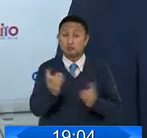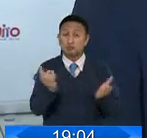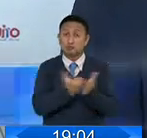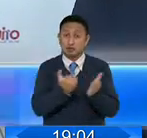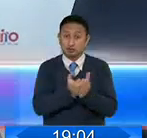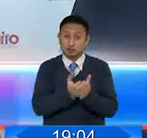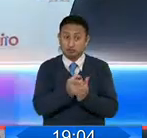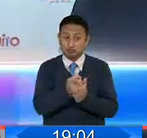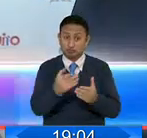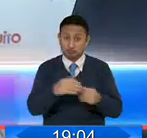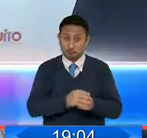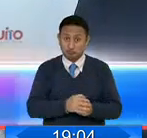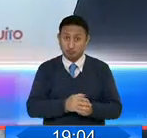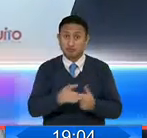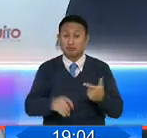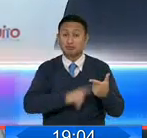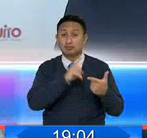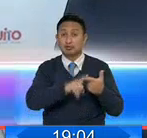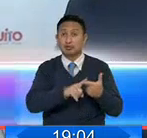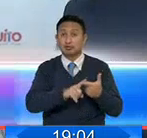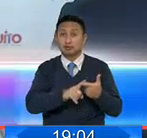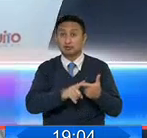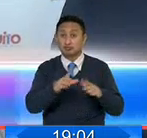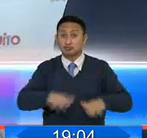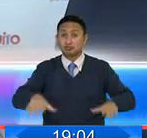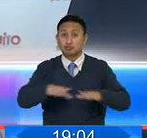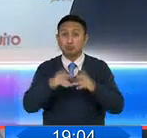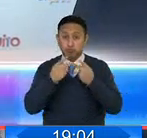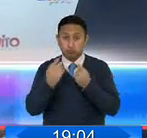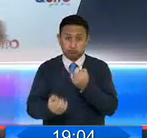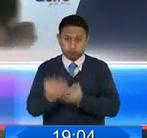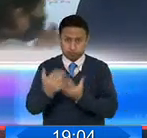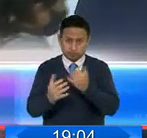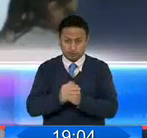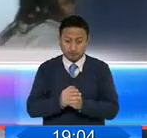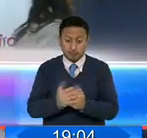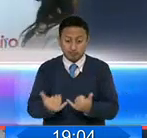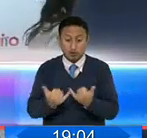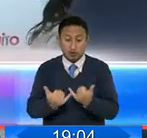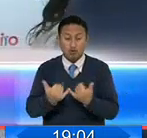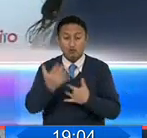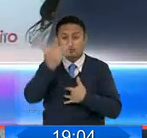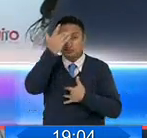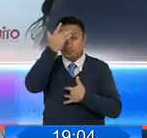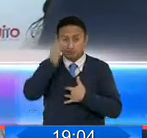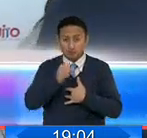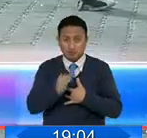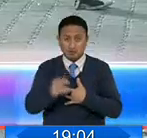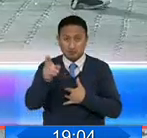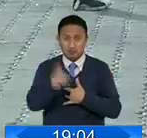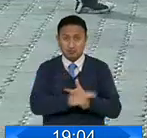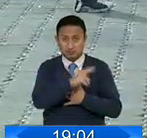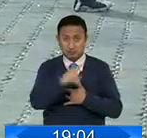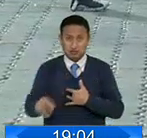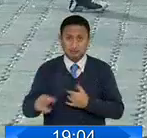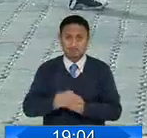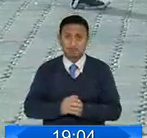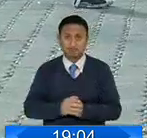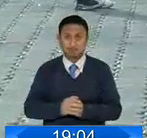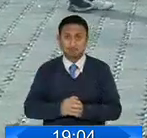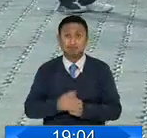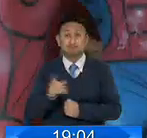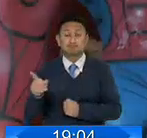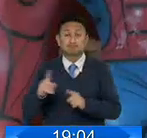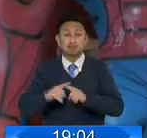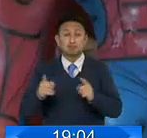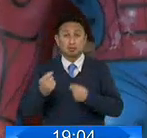pública, cuando quemas espacios públicos, pero hoy por la pandemia está totalmente prohibido. Sin embargo, la venta de años viejos no está